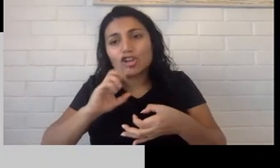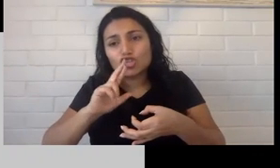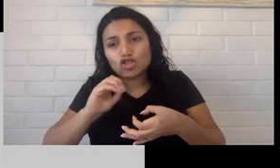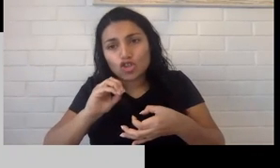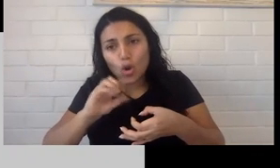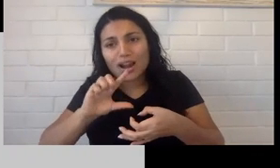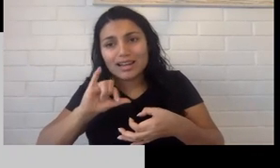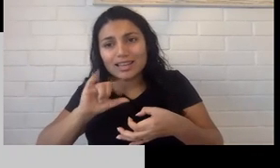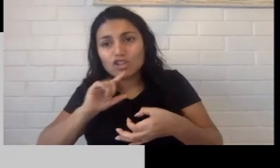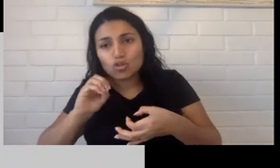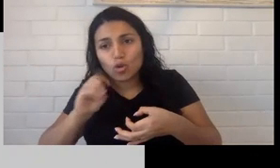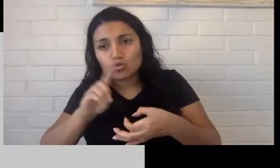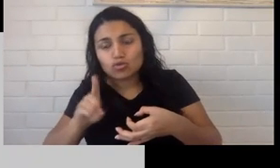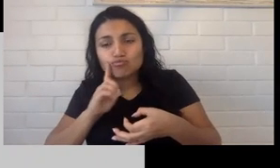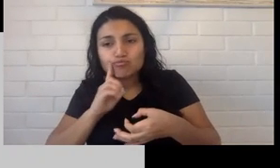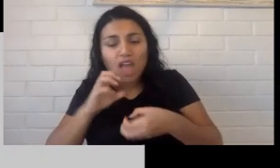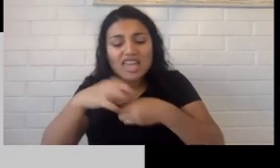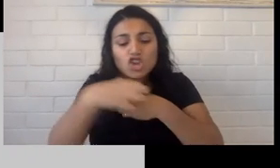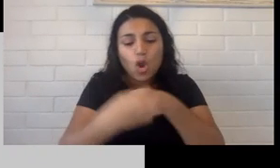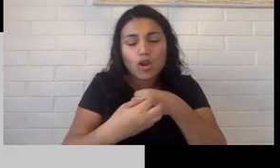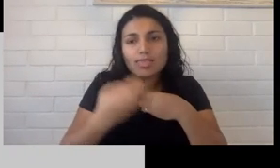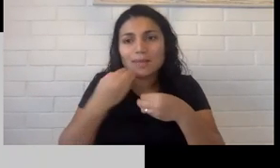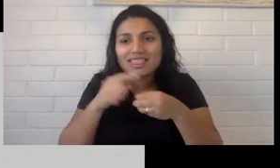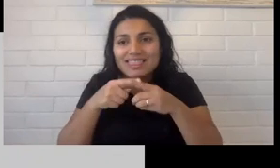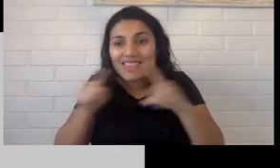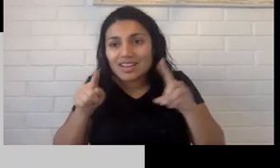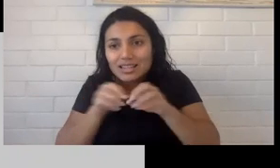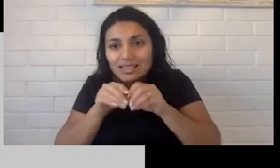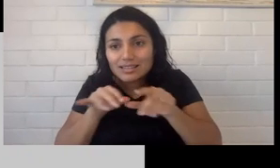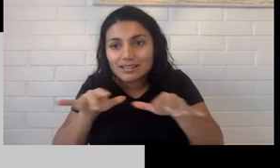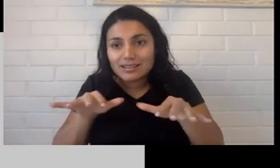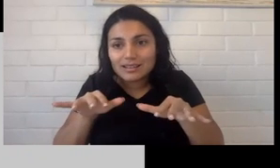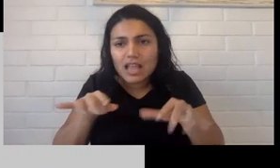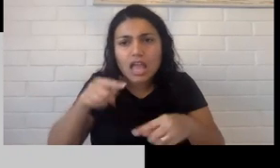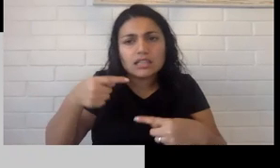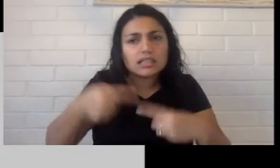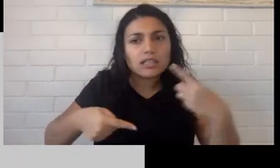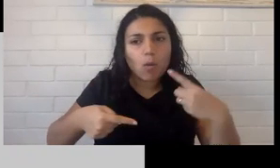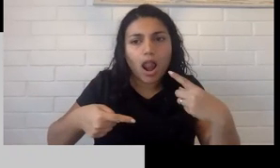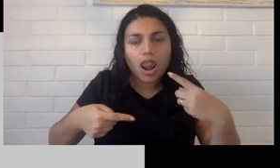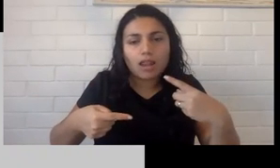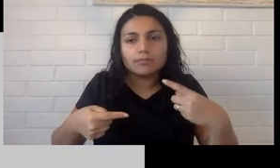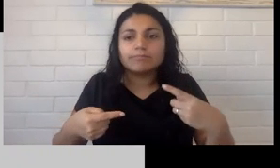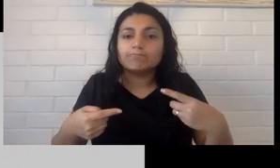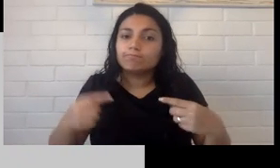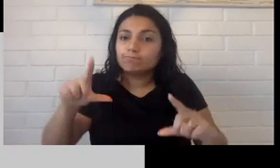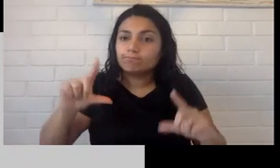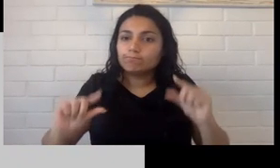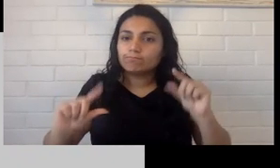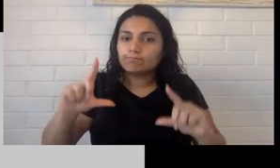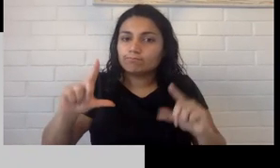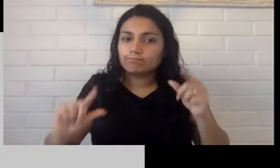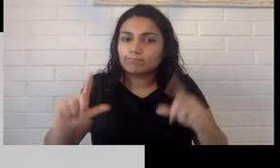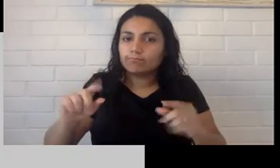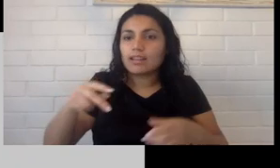y hay una diferencia de distribución de estos iones, una distribución desigual, la que está representada por